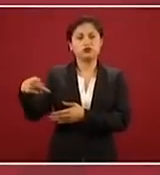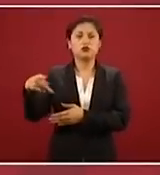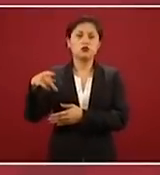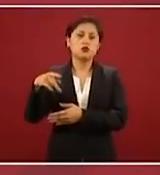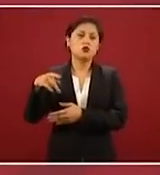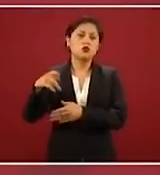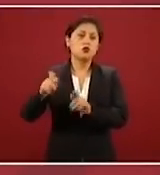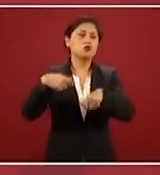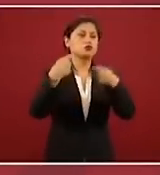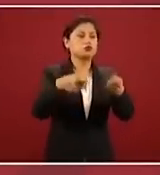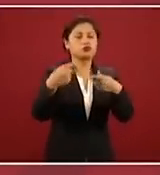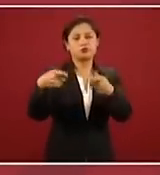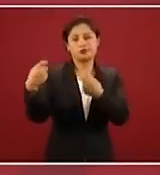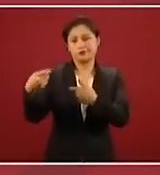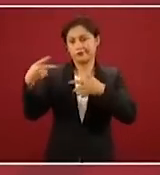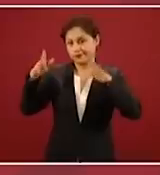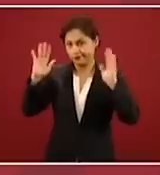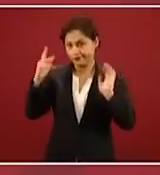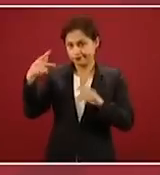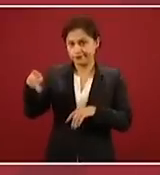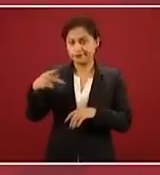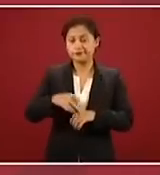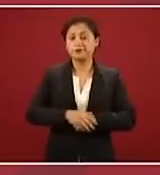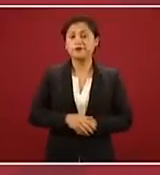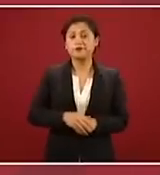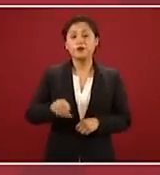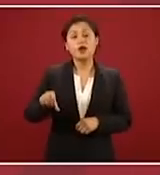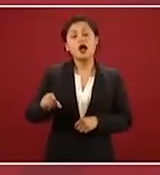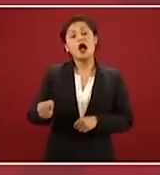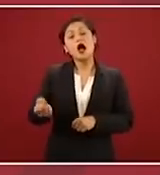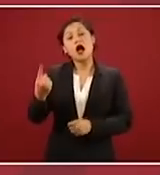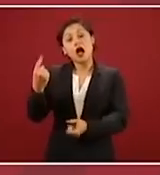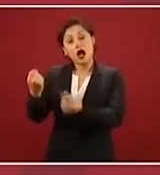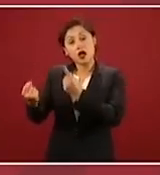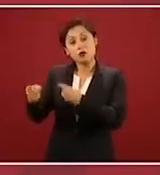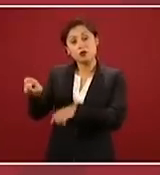Otros los van a vender en sus